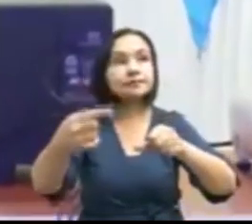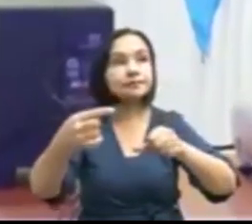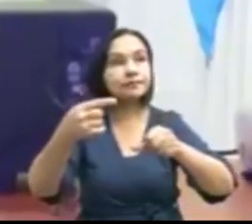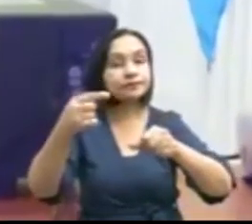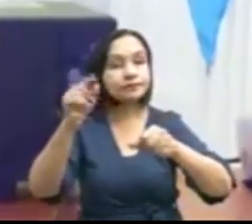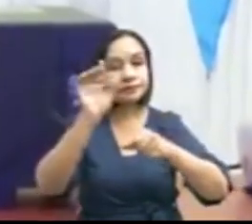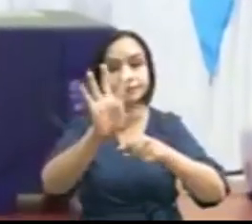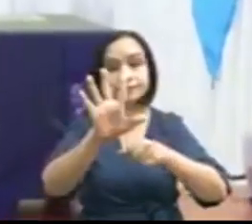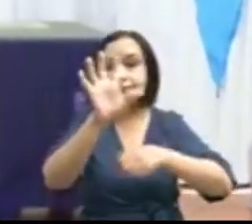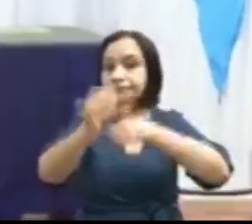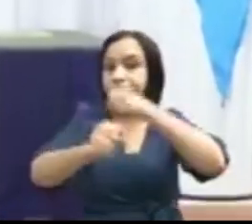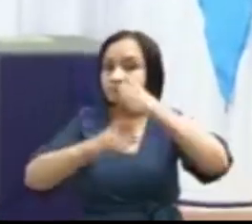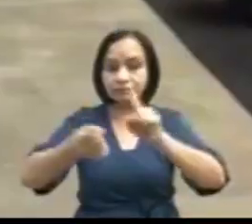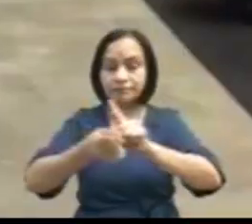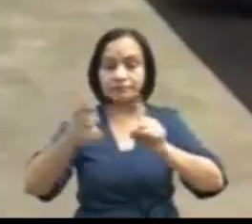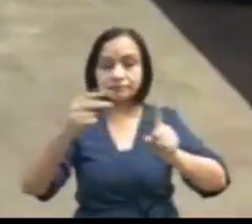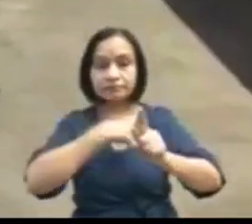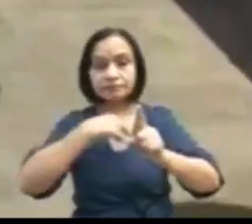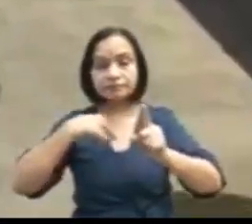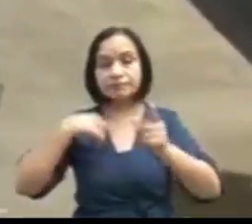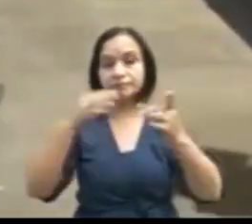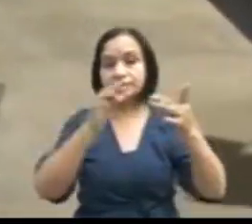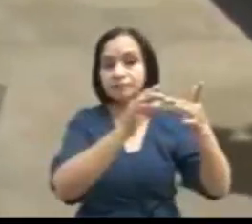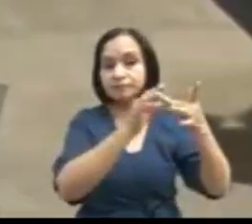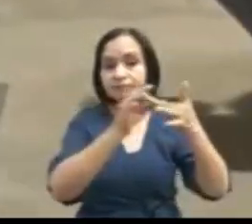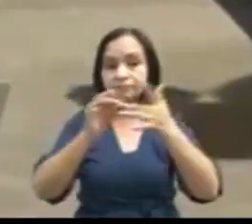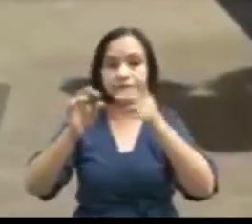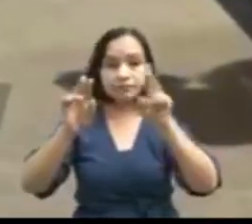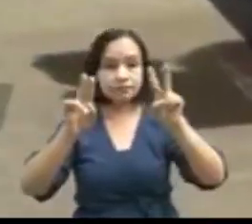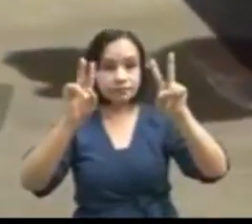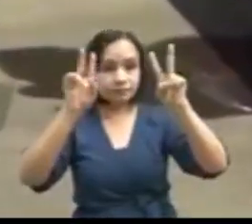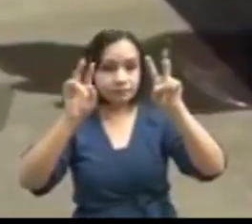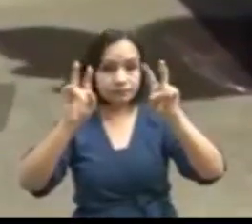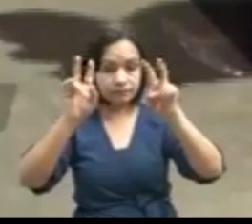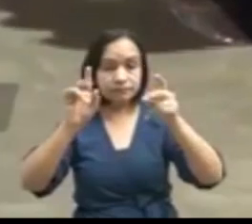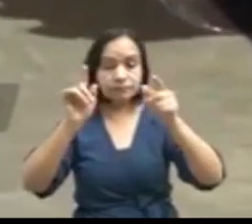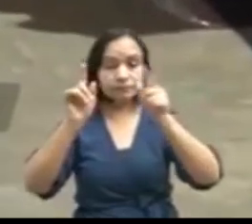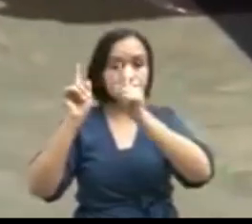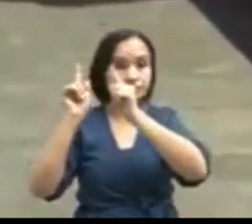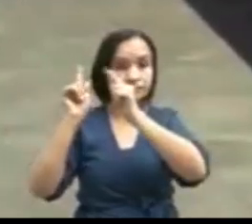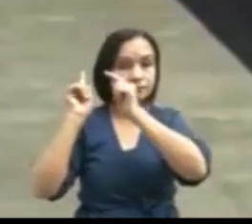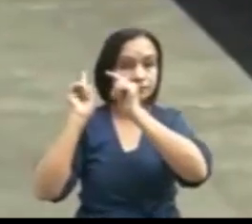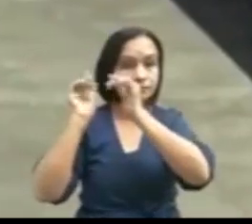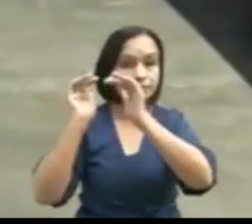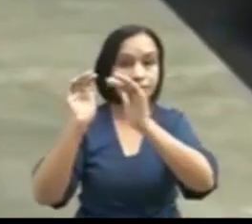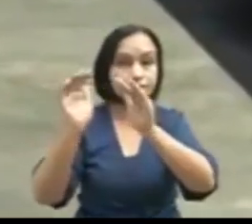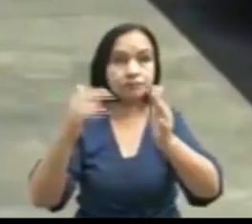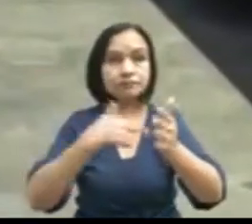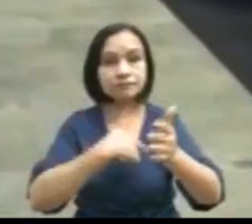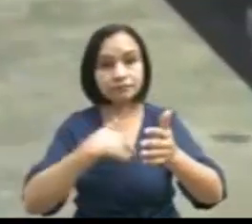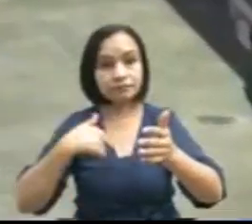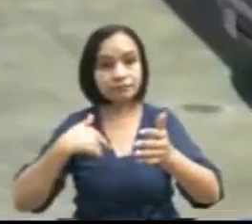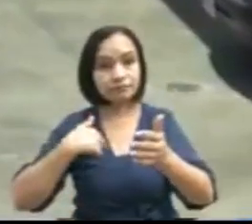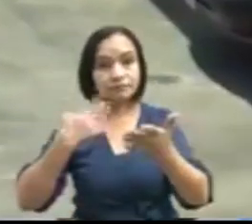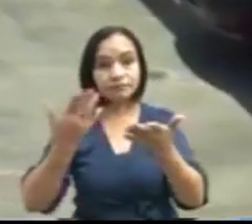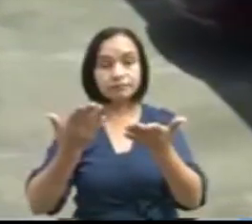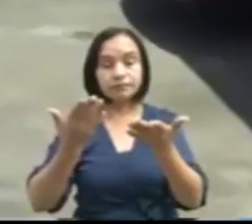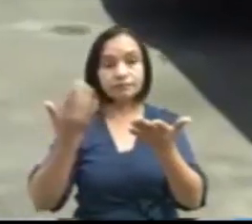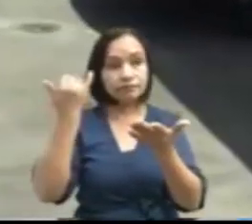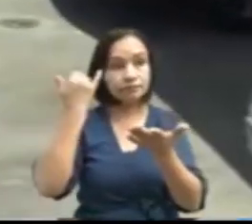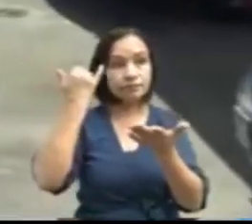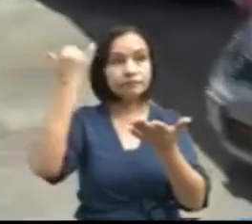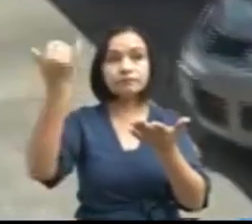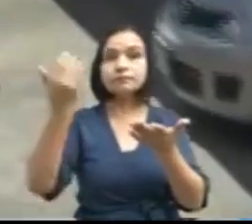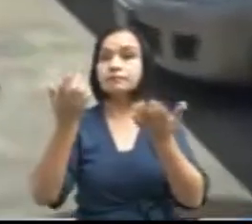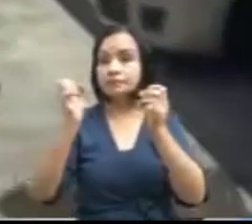por 5 años, ese es su plazo. Martínez dijo que esperan desarrollar un proyecto piloto de movilidad eléctrica en Corn Island. El